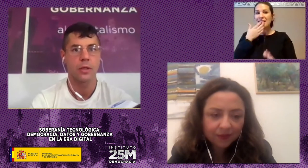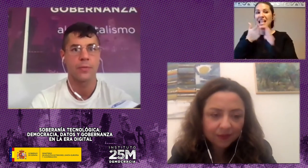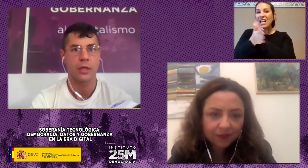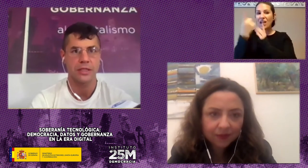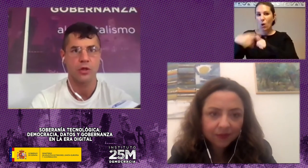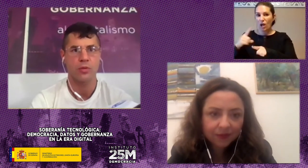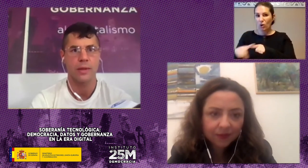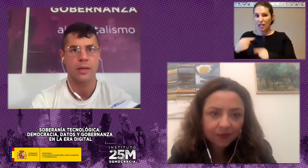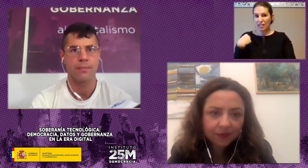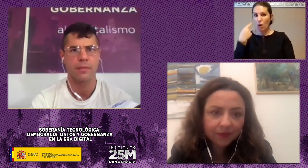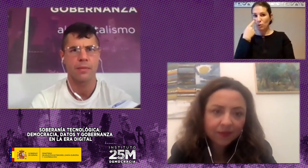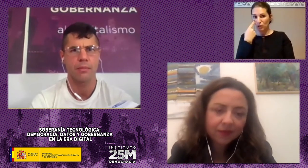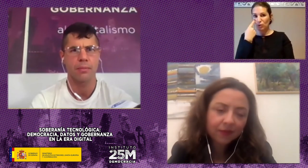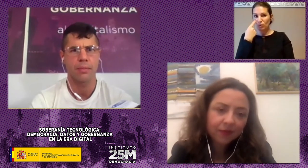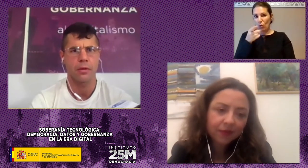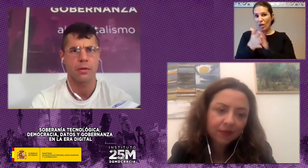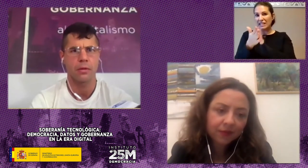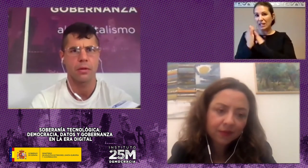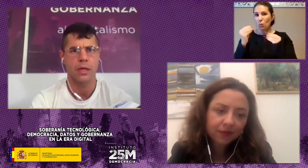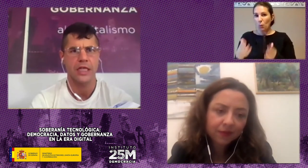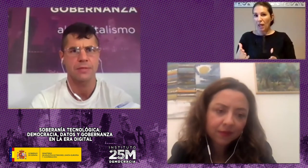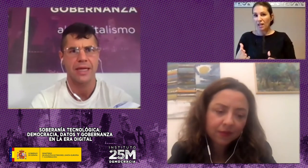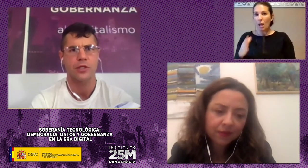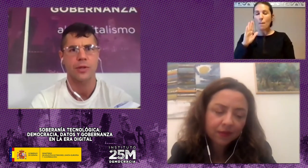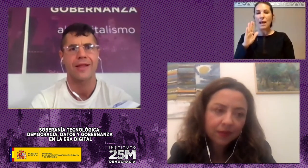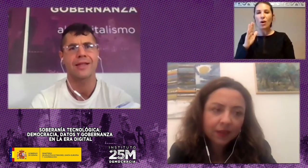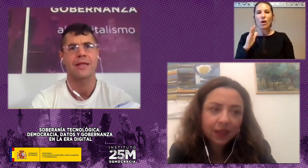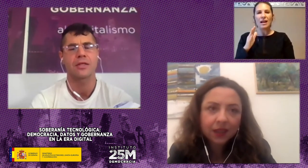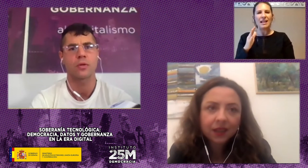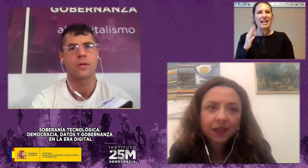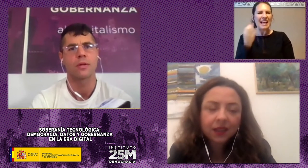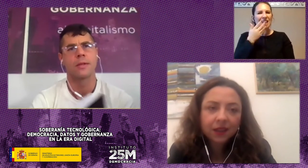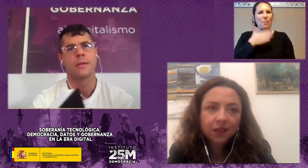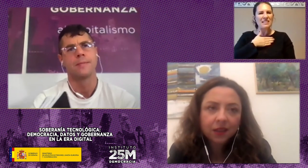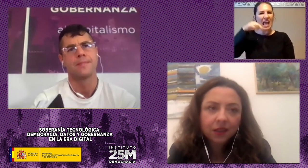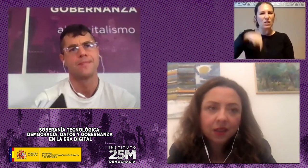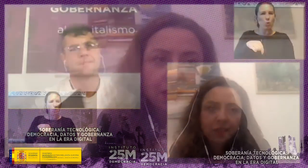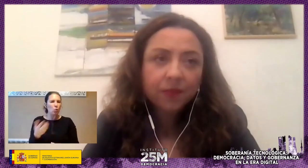Lo Descrito Muy bien Pero Que Es Pensar La Soberanía Digital Desde El Sur